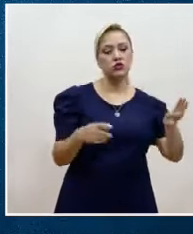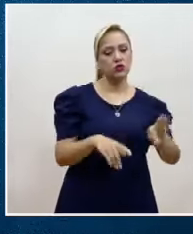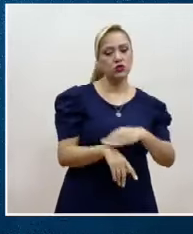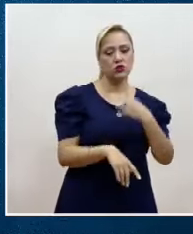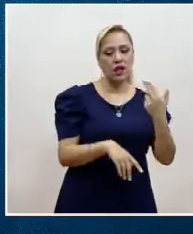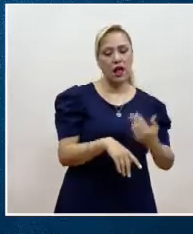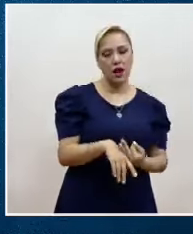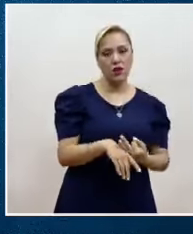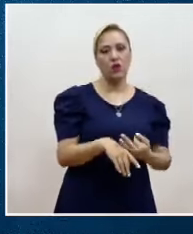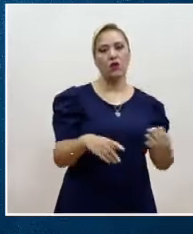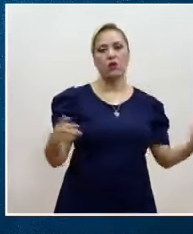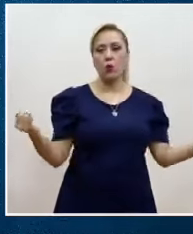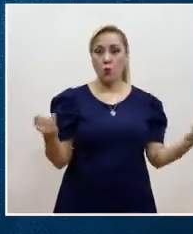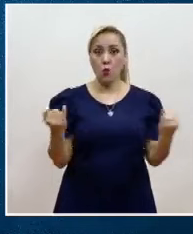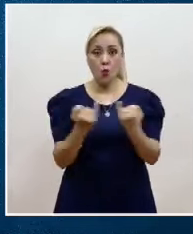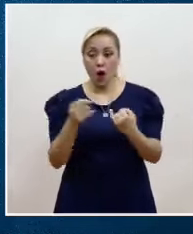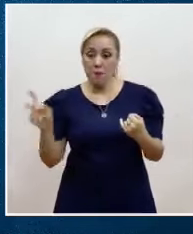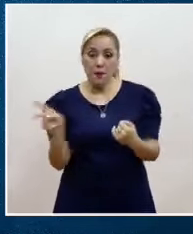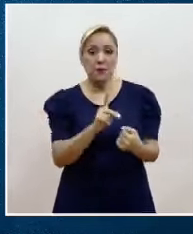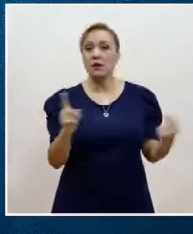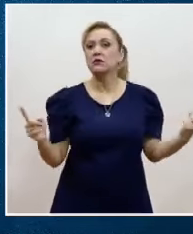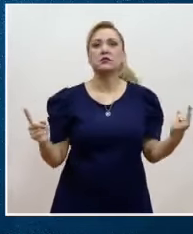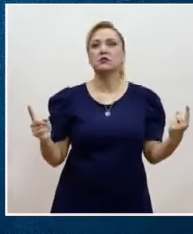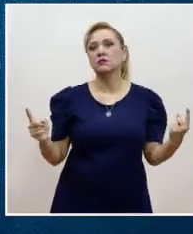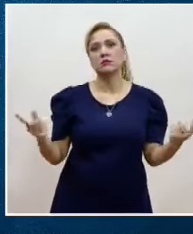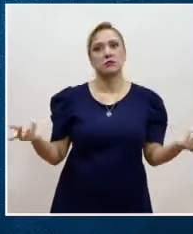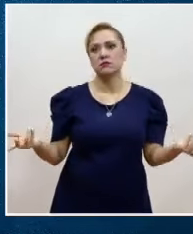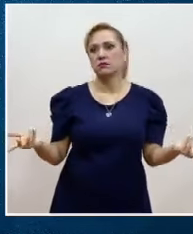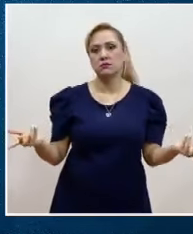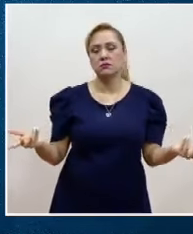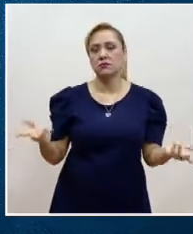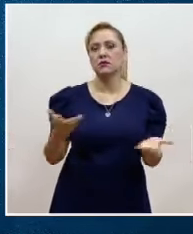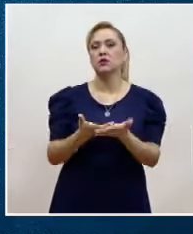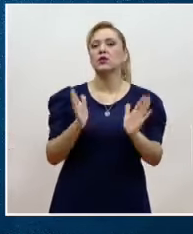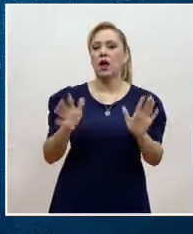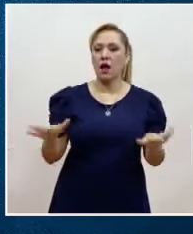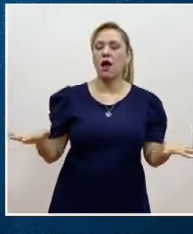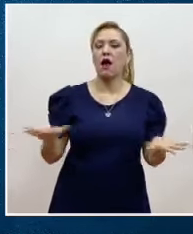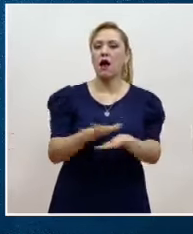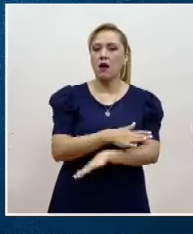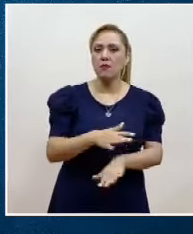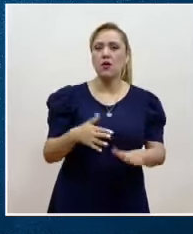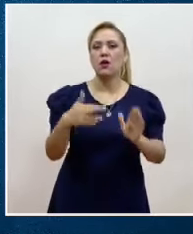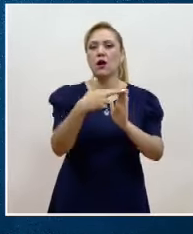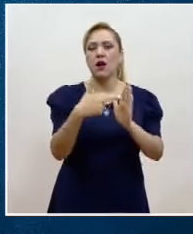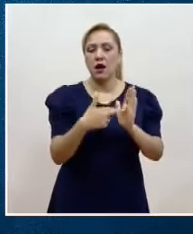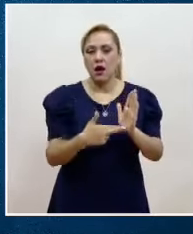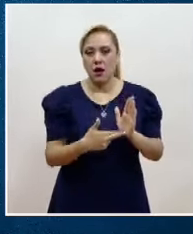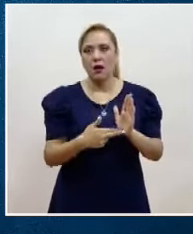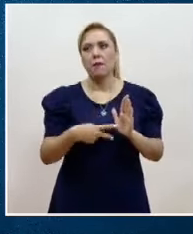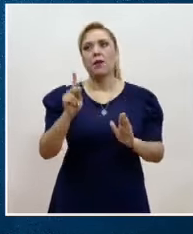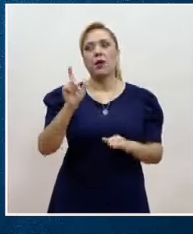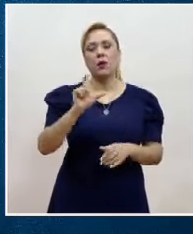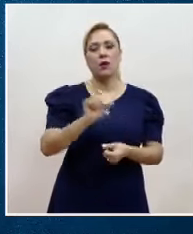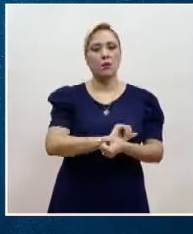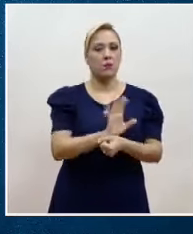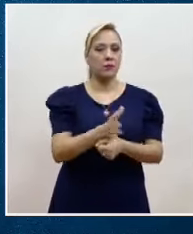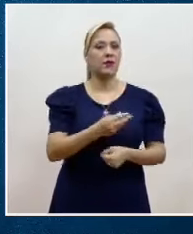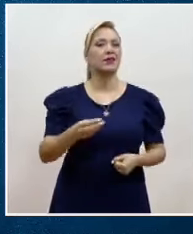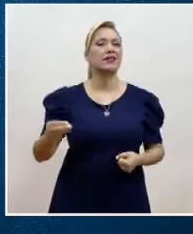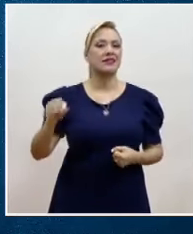ahorita ya hay una sentencia y ya se cambió, digamos, la regulación, ya no está ese problema, pero durante la pandemia sí se tuvo ese